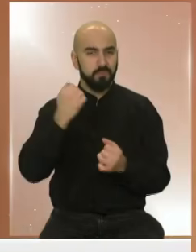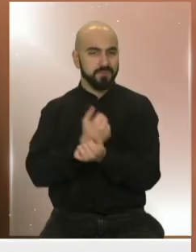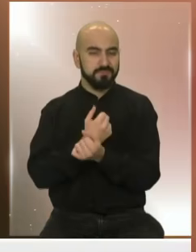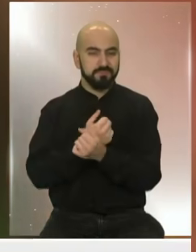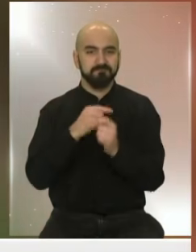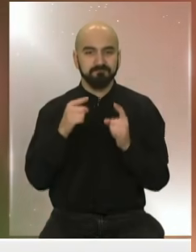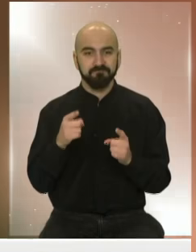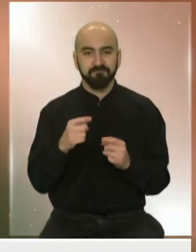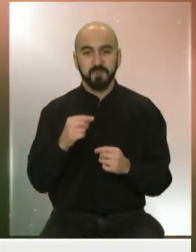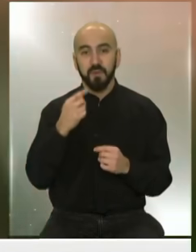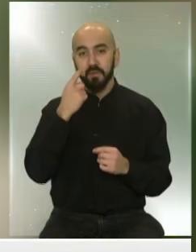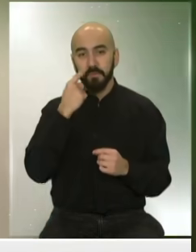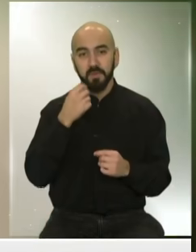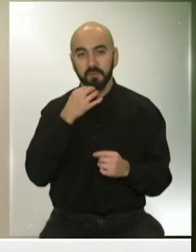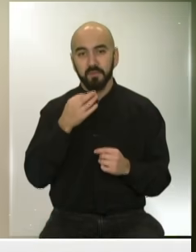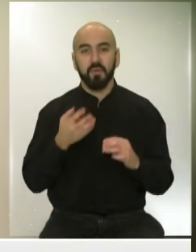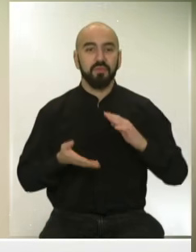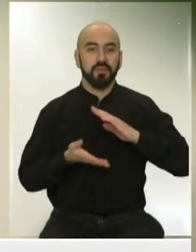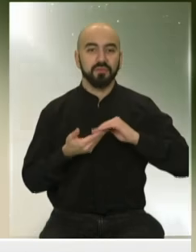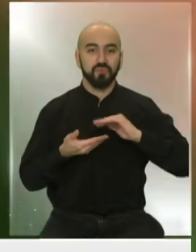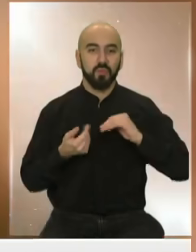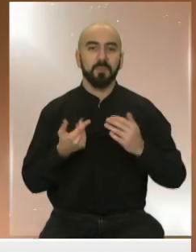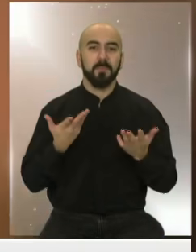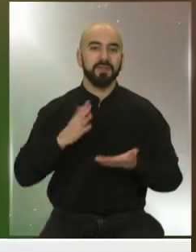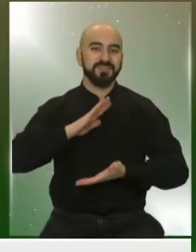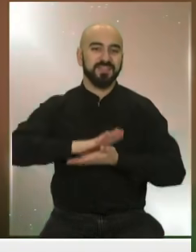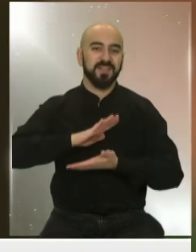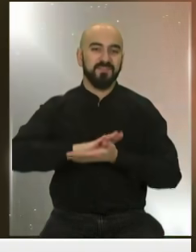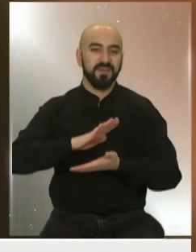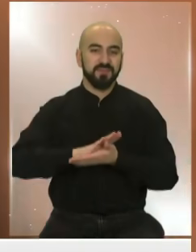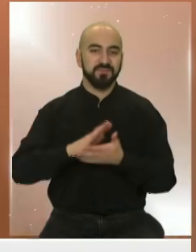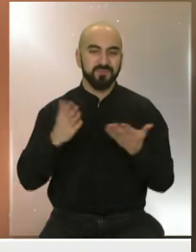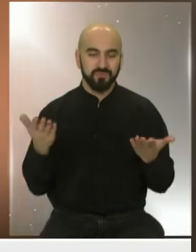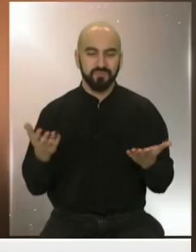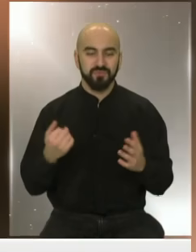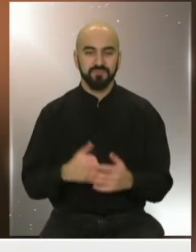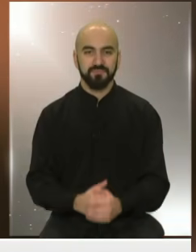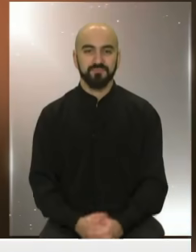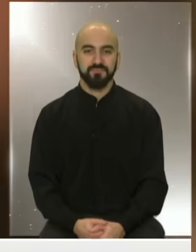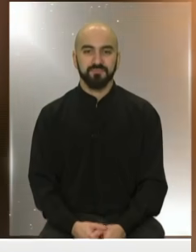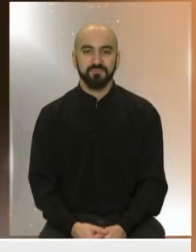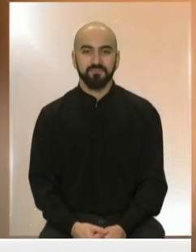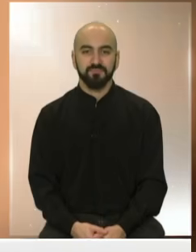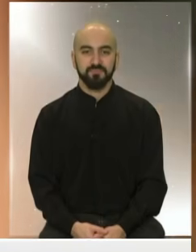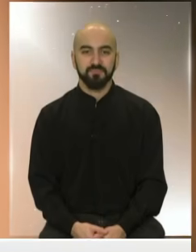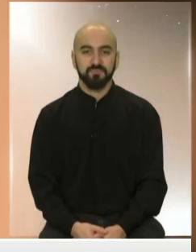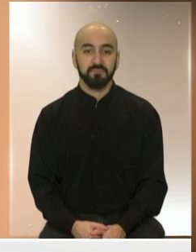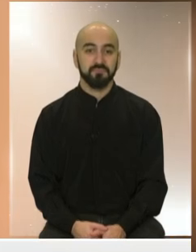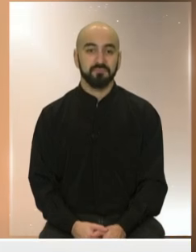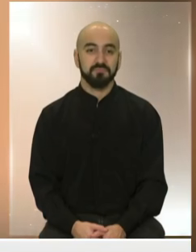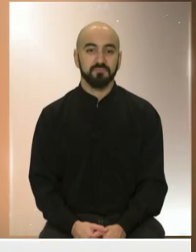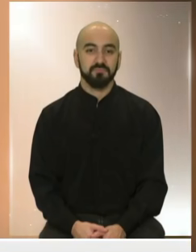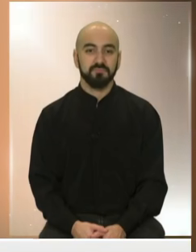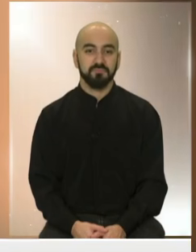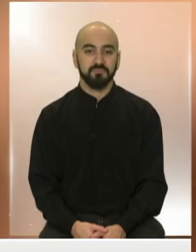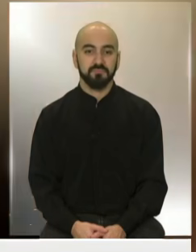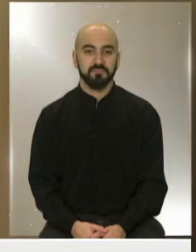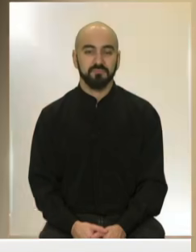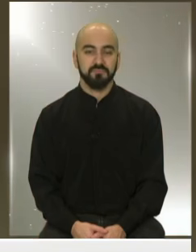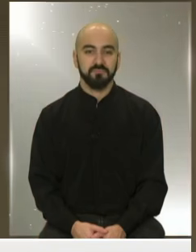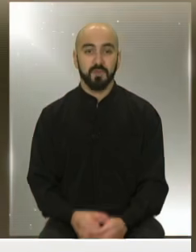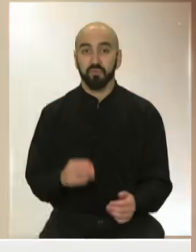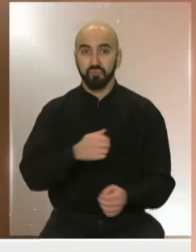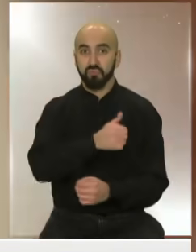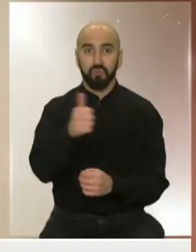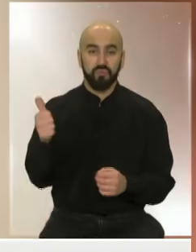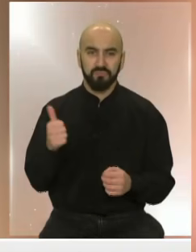el involucrado pidió disculpas por su celebración en medio de esta pandemia. En todos lados, nos faltan. No faltan, lo hemos visto